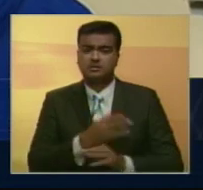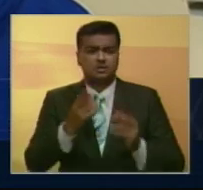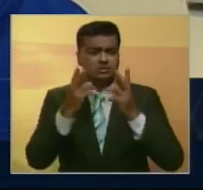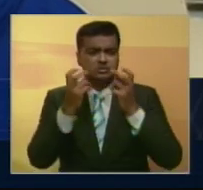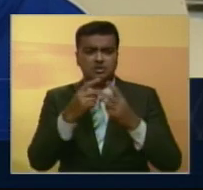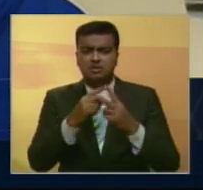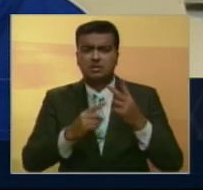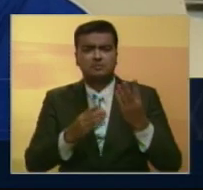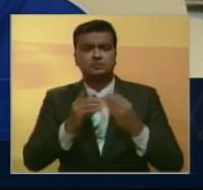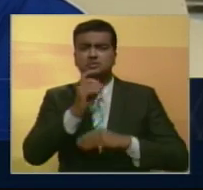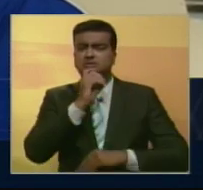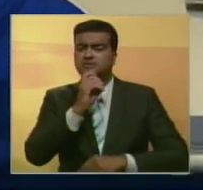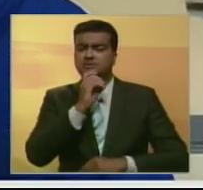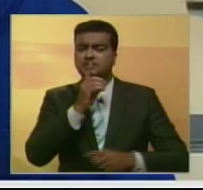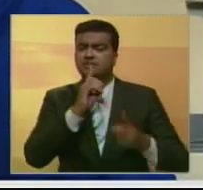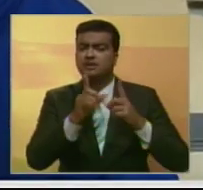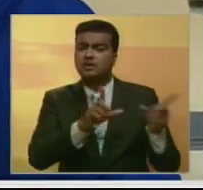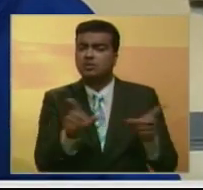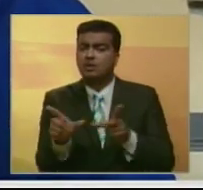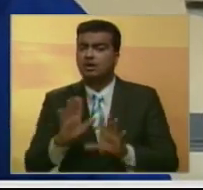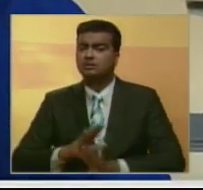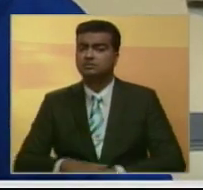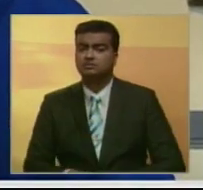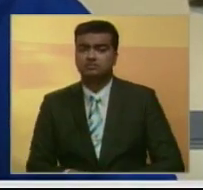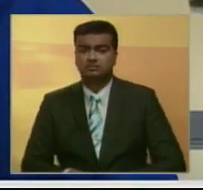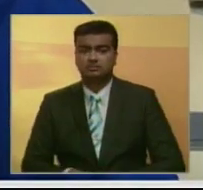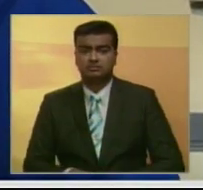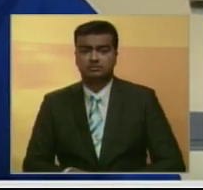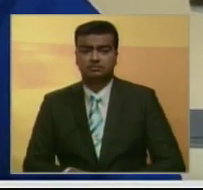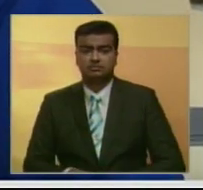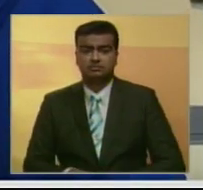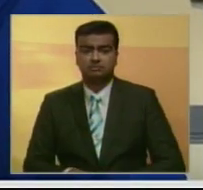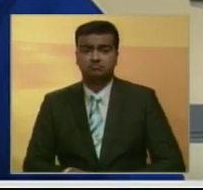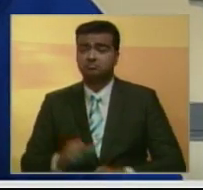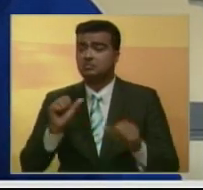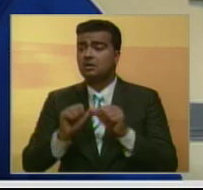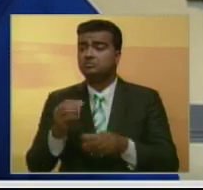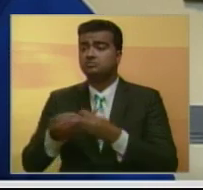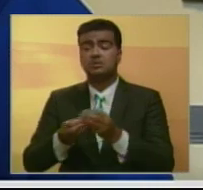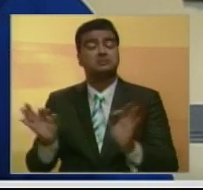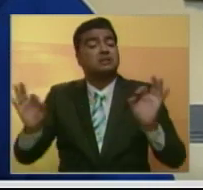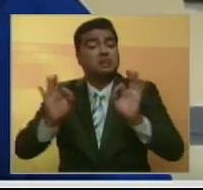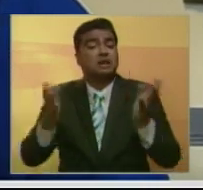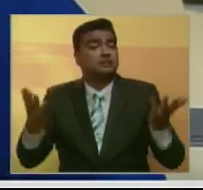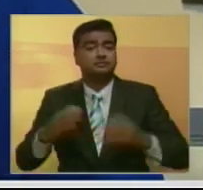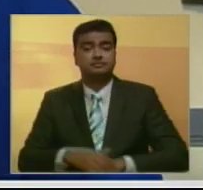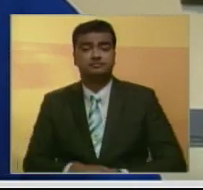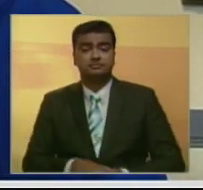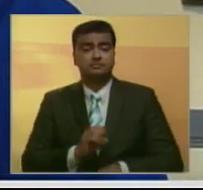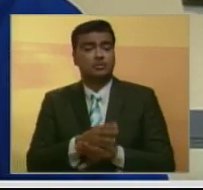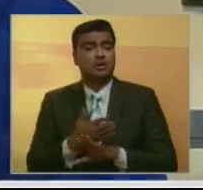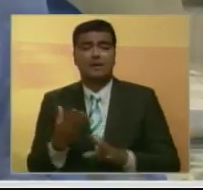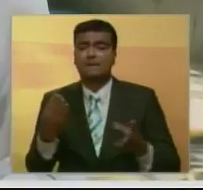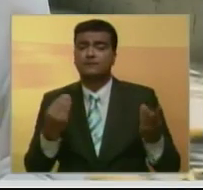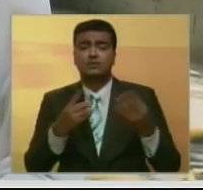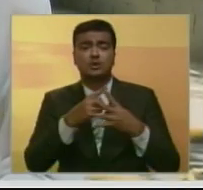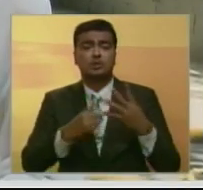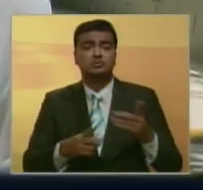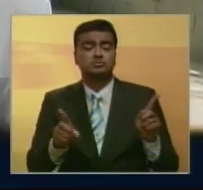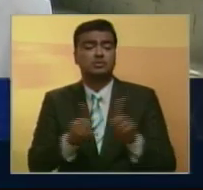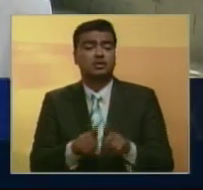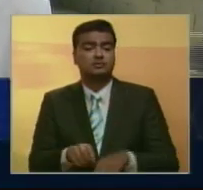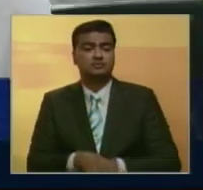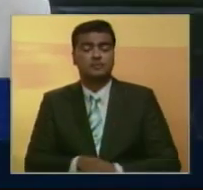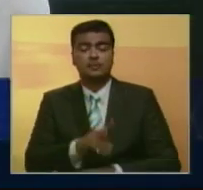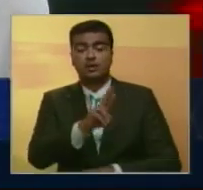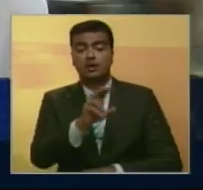casos atroces en distintos lugares y quedan impunes. Nada se hace. ¿Por qué? Por la cantidad que pasa. En otro